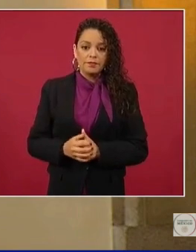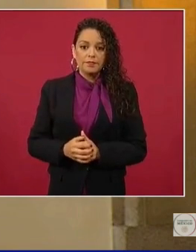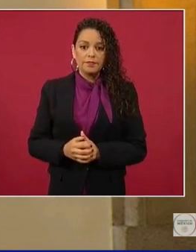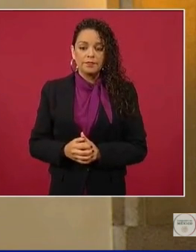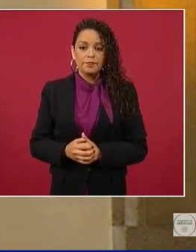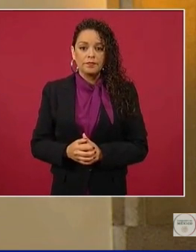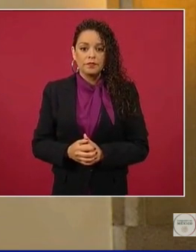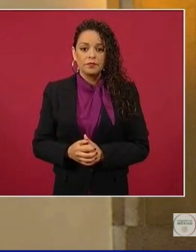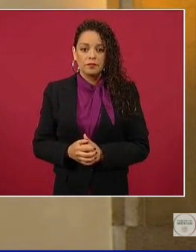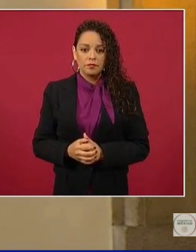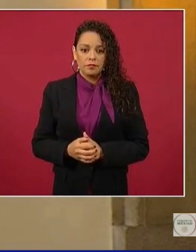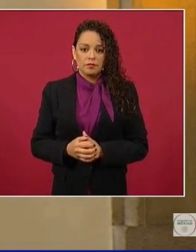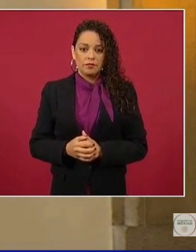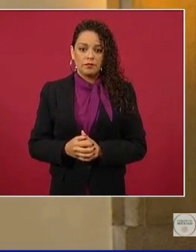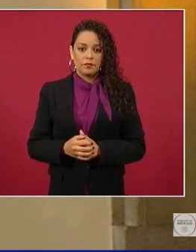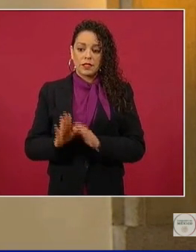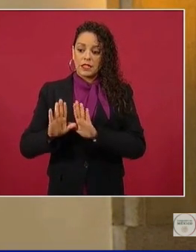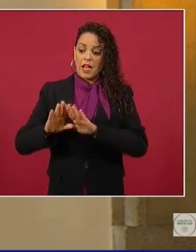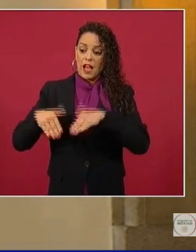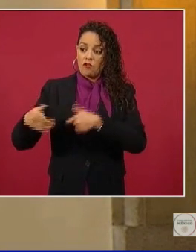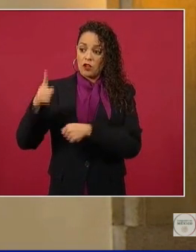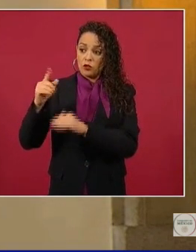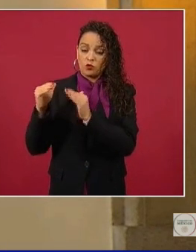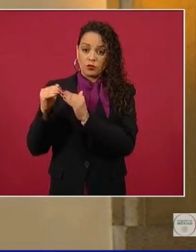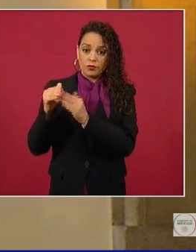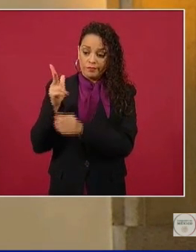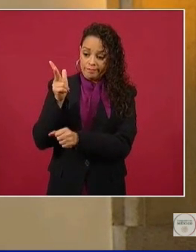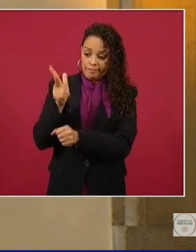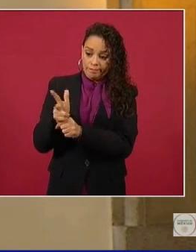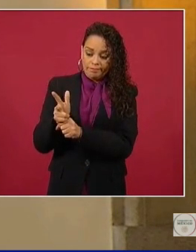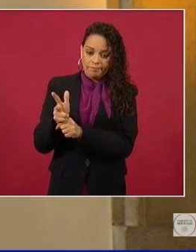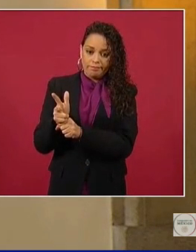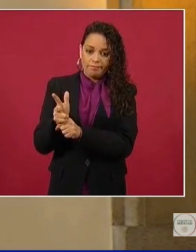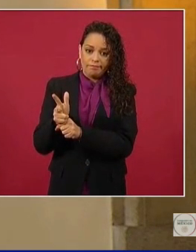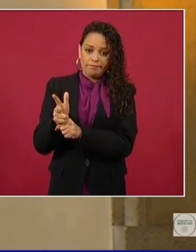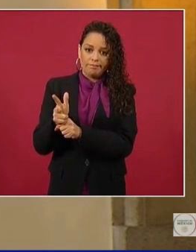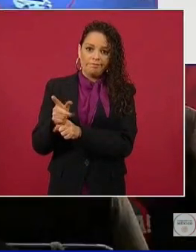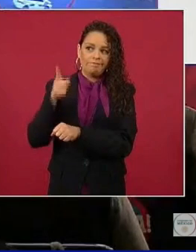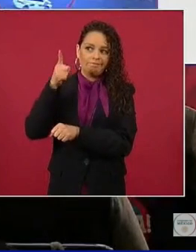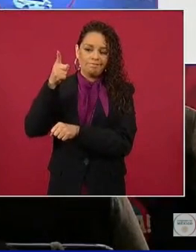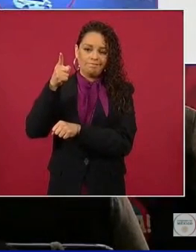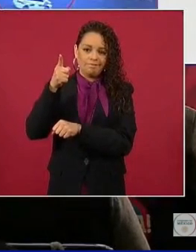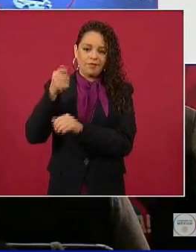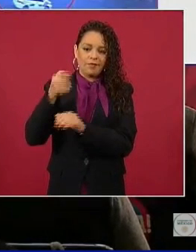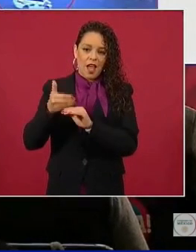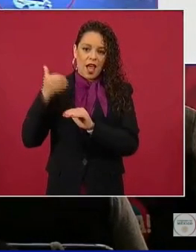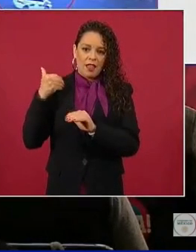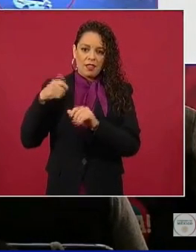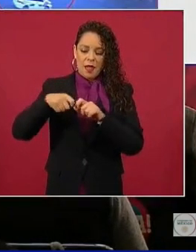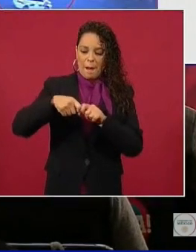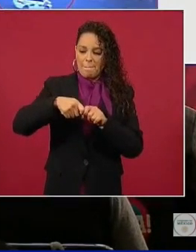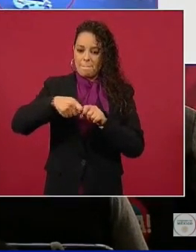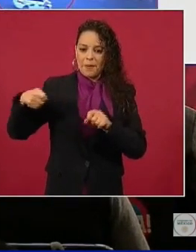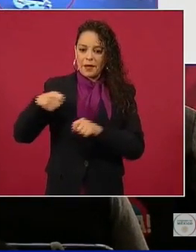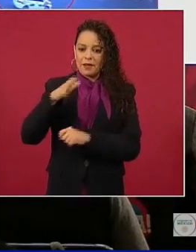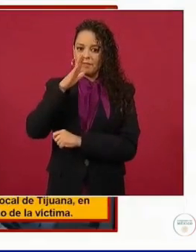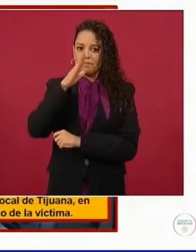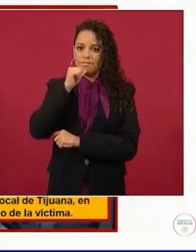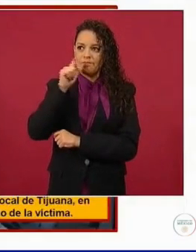de algunas cámaras la que estaba afuera de su domicilio desafortunadamente había sido desconectada previamente pero pudimos